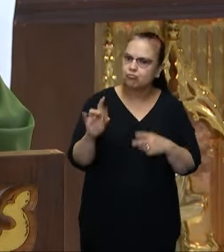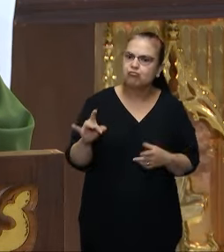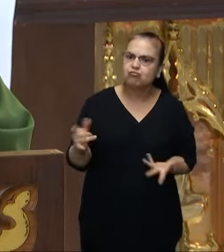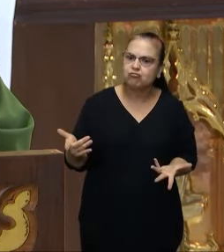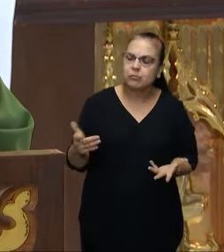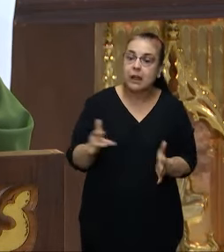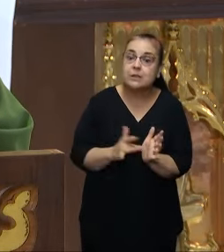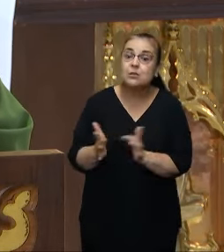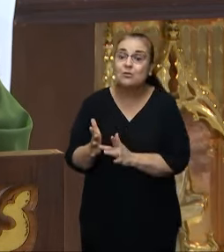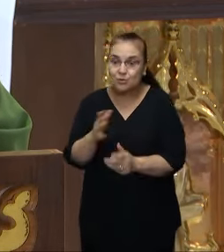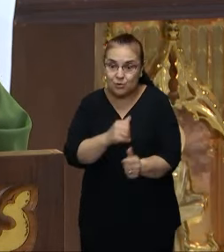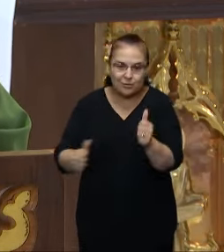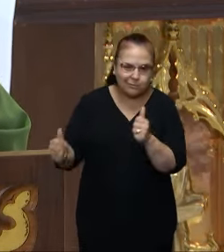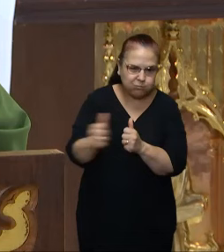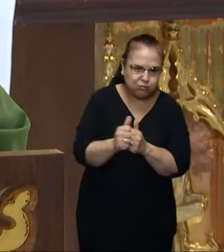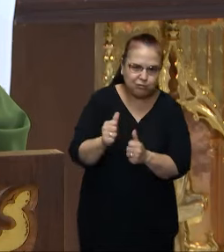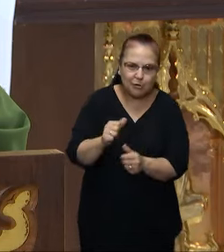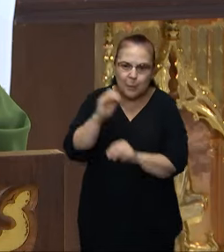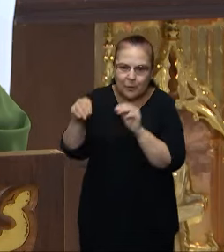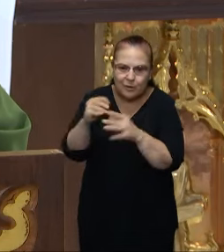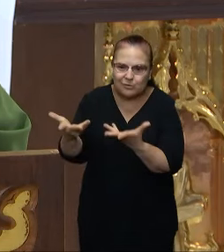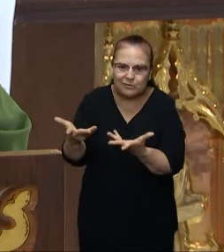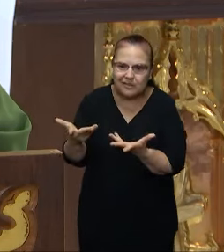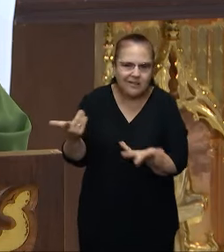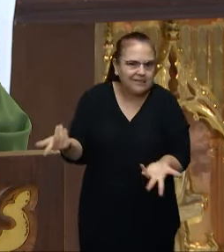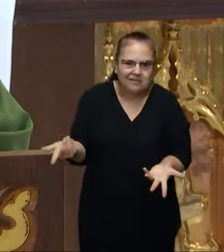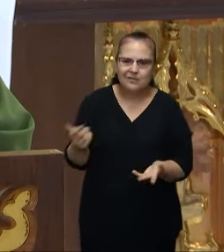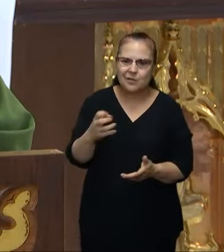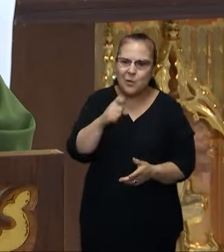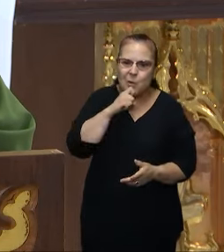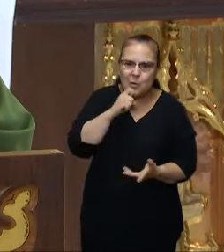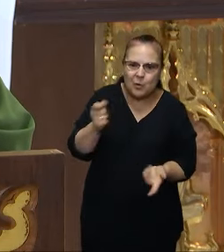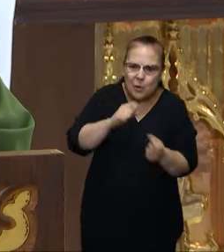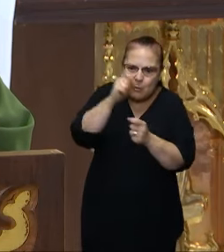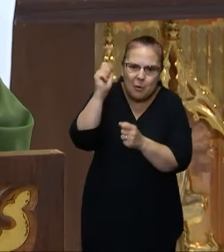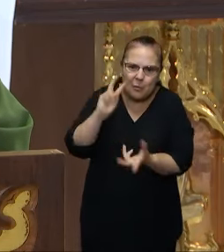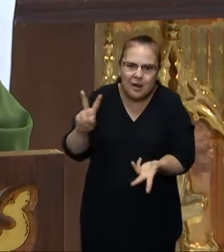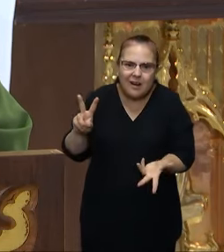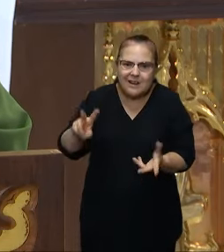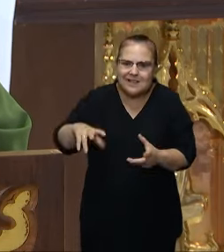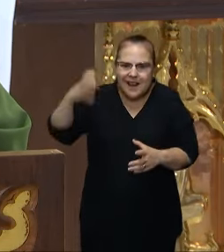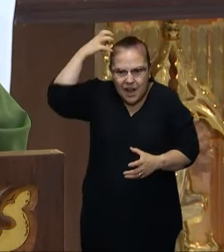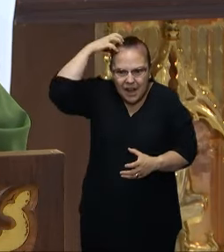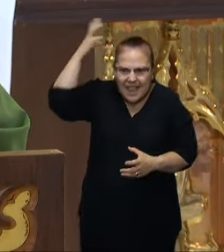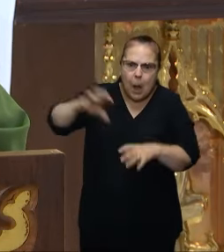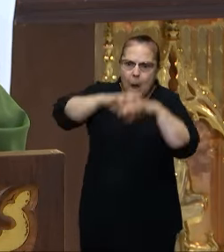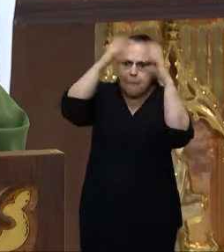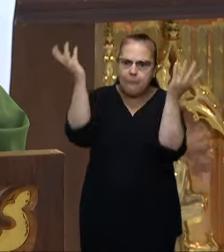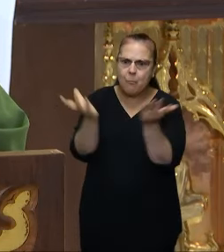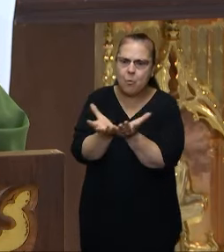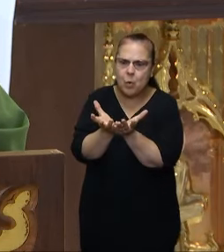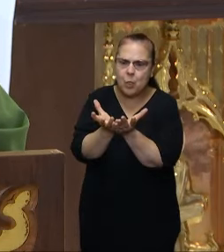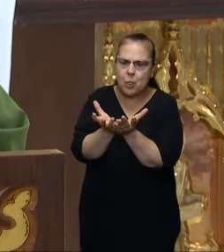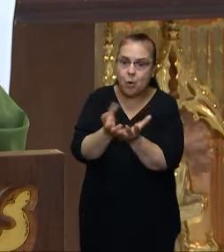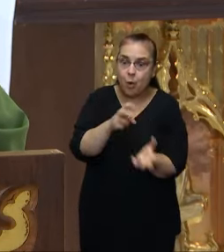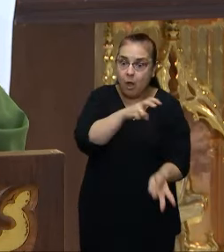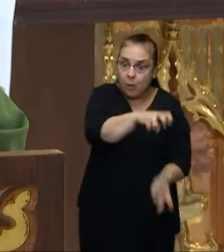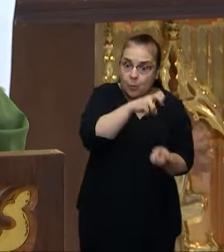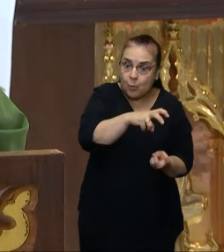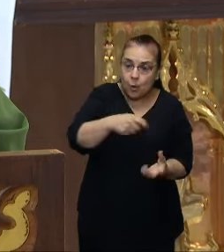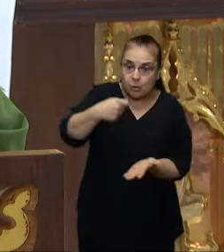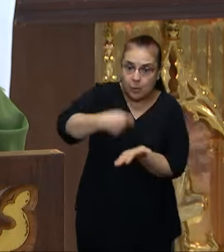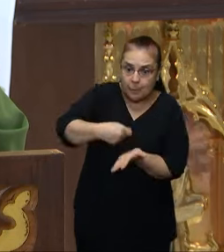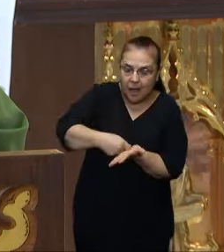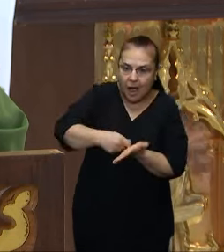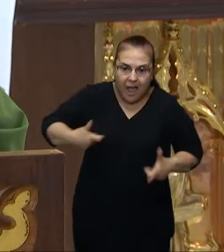Jesús se adelantó a preguntarle Qué te parece Simón Los reyes del mundo a quién le cobran impuestos y tasas a sus